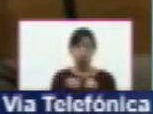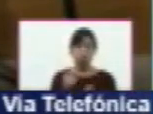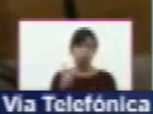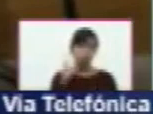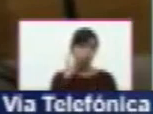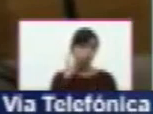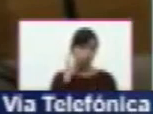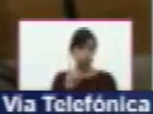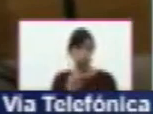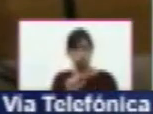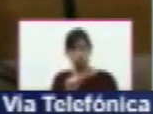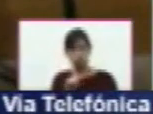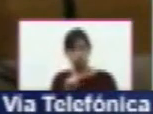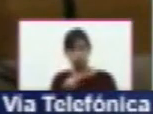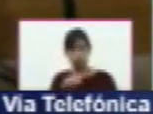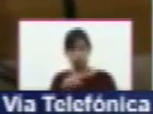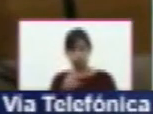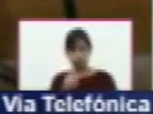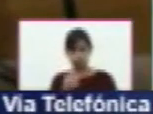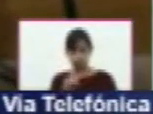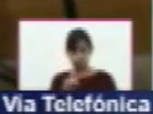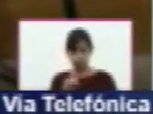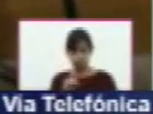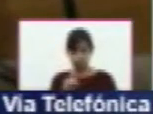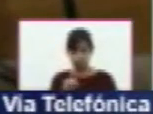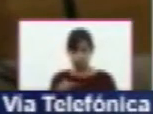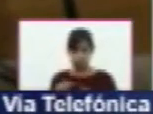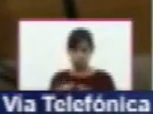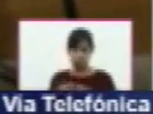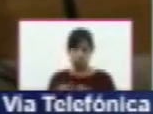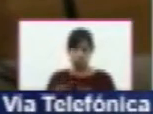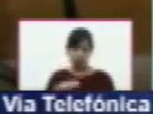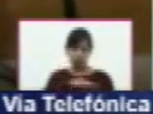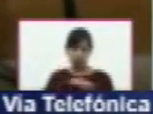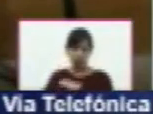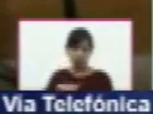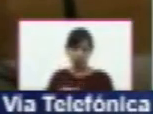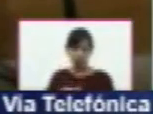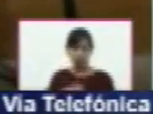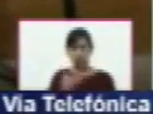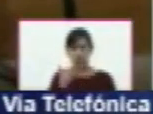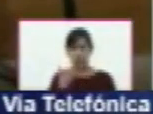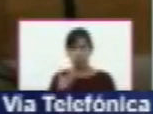no del todo. Por otra parte, una pregunta como esa